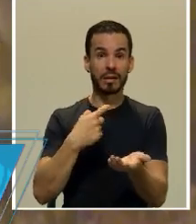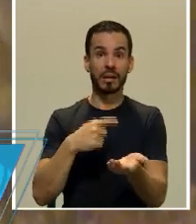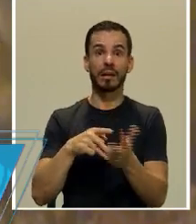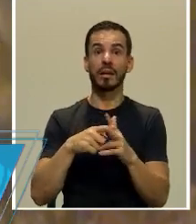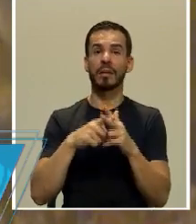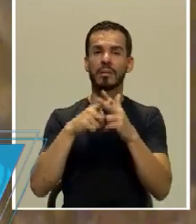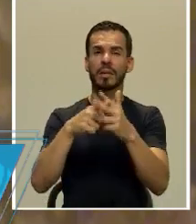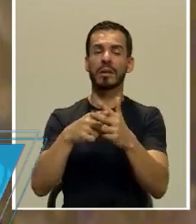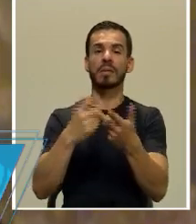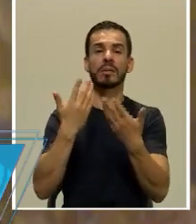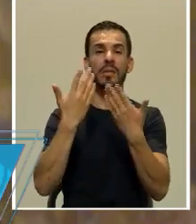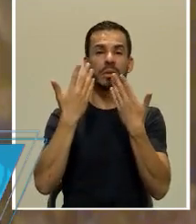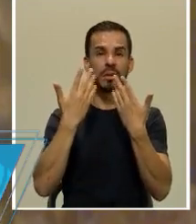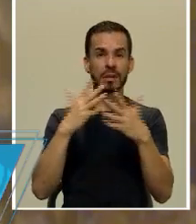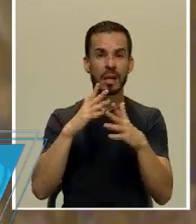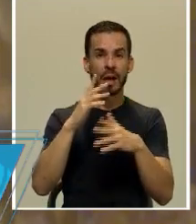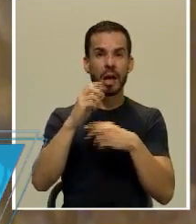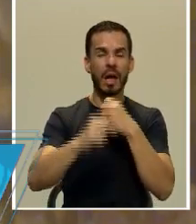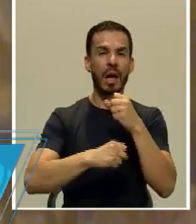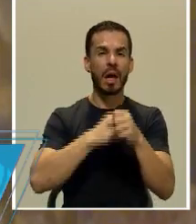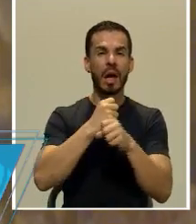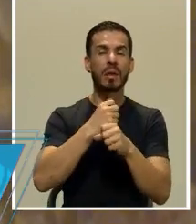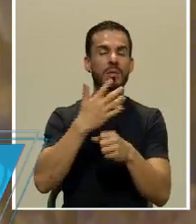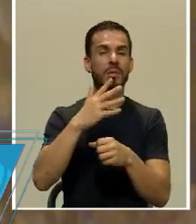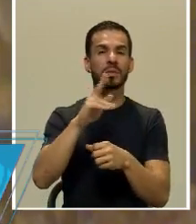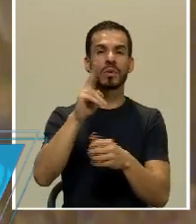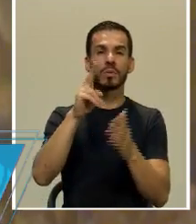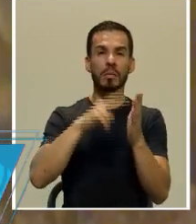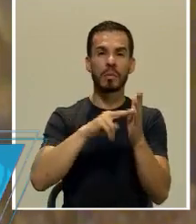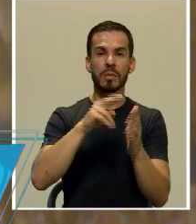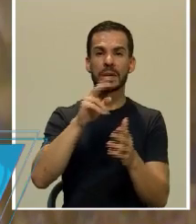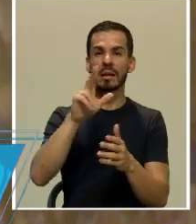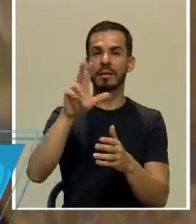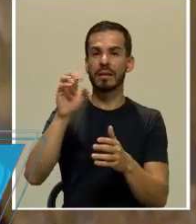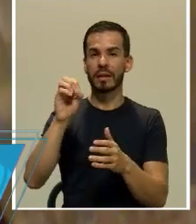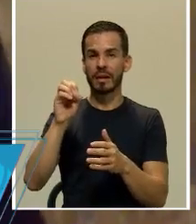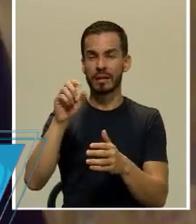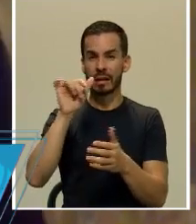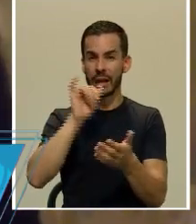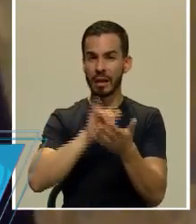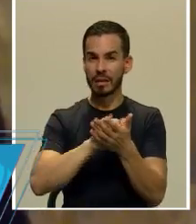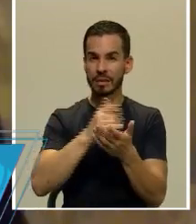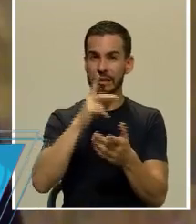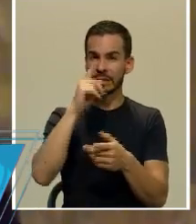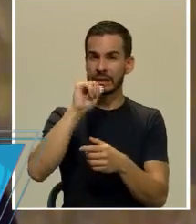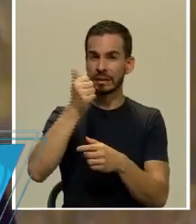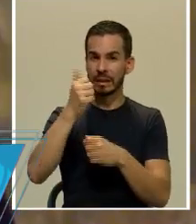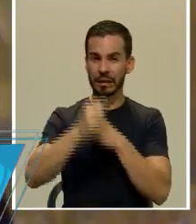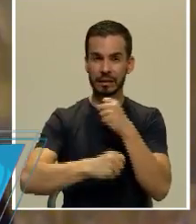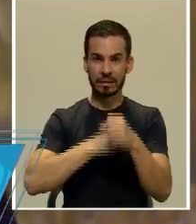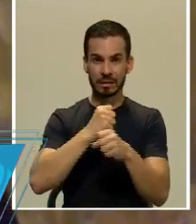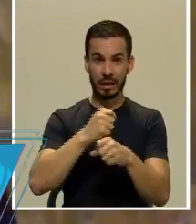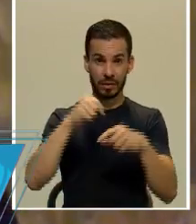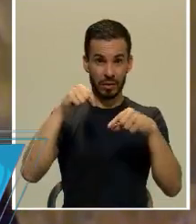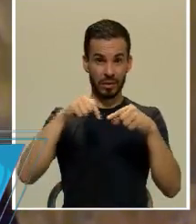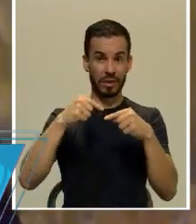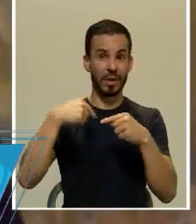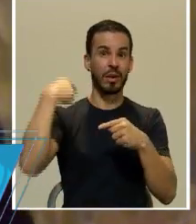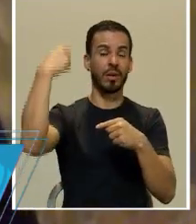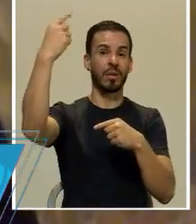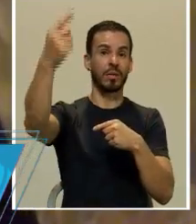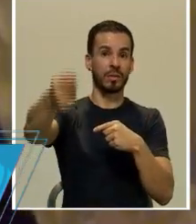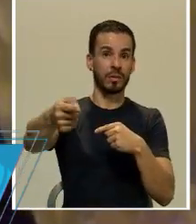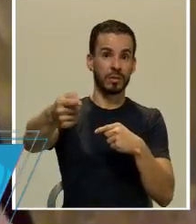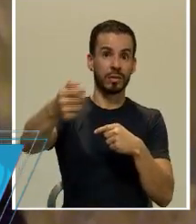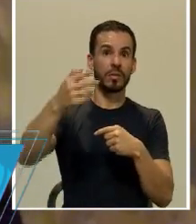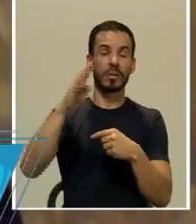hablando que estaríamos ya en el año 2030. Estamos hablando más o menos a 10 años de hoy,